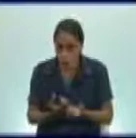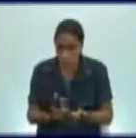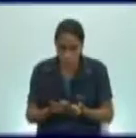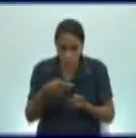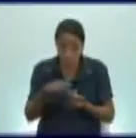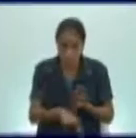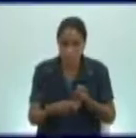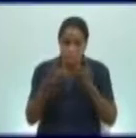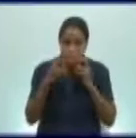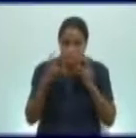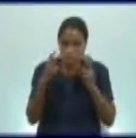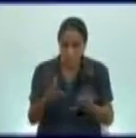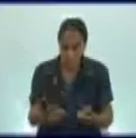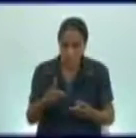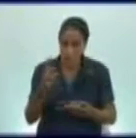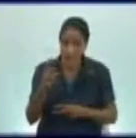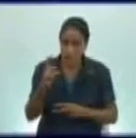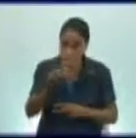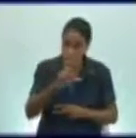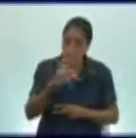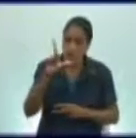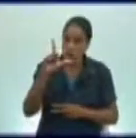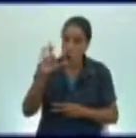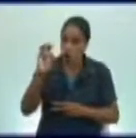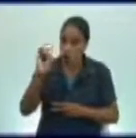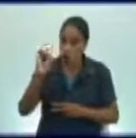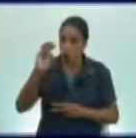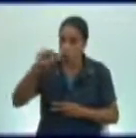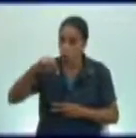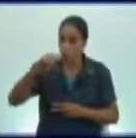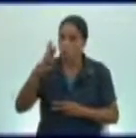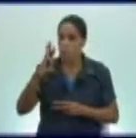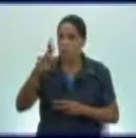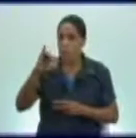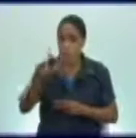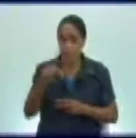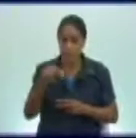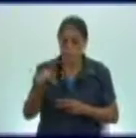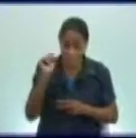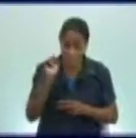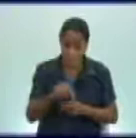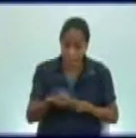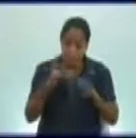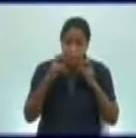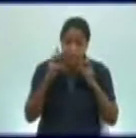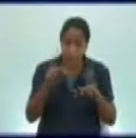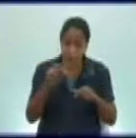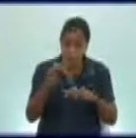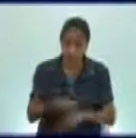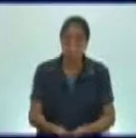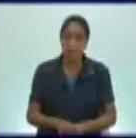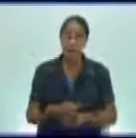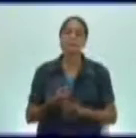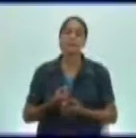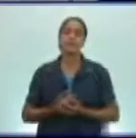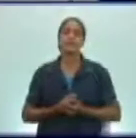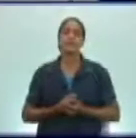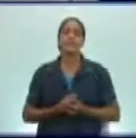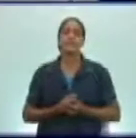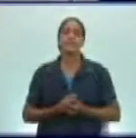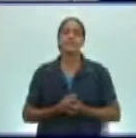con una fina cutícula que ellos presentan a través de la piel, realizan el intercambio de